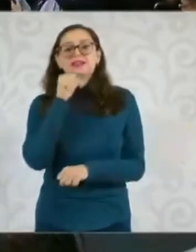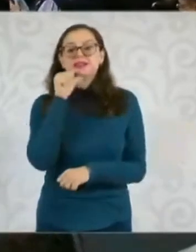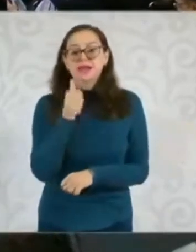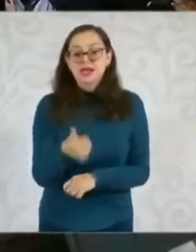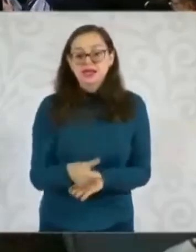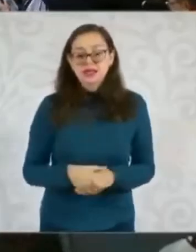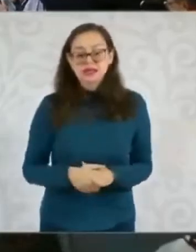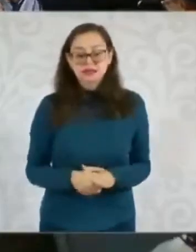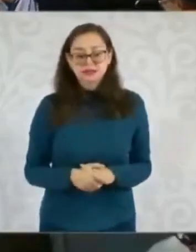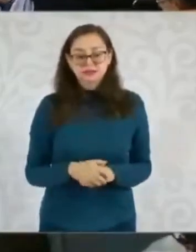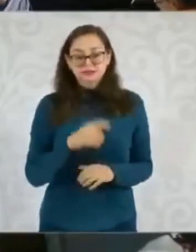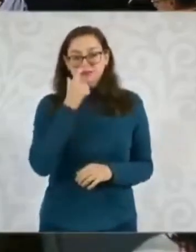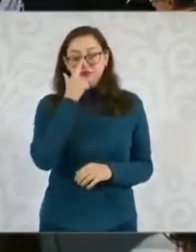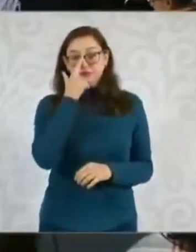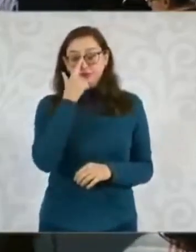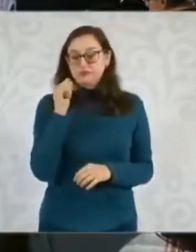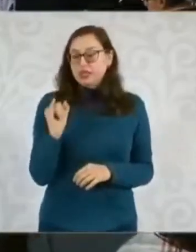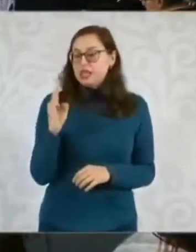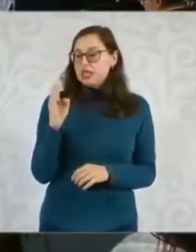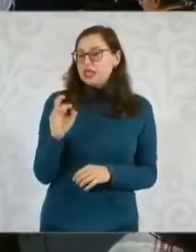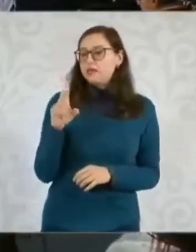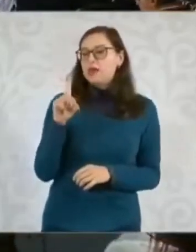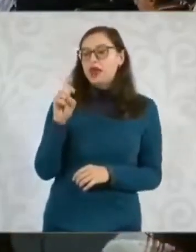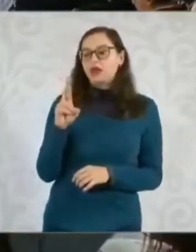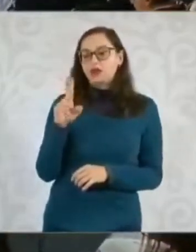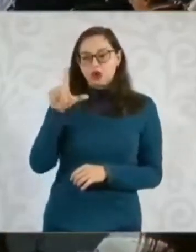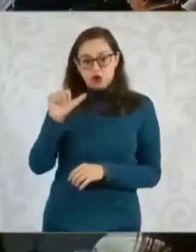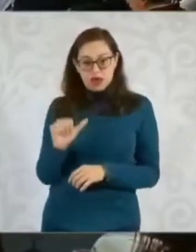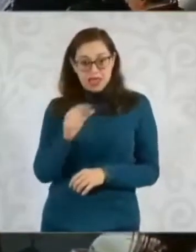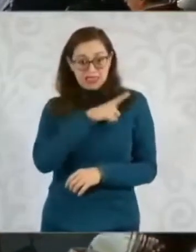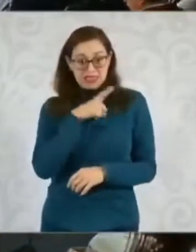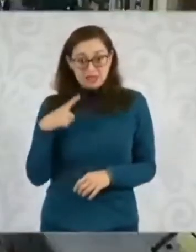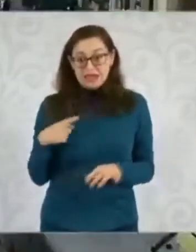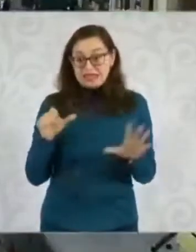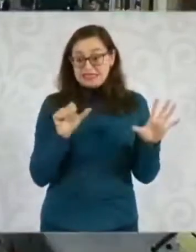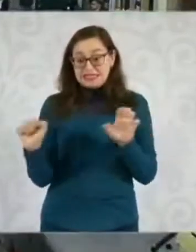Iberdrola le debe a México 600 millones de dólares y por un litigio en el Poder Judicial.